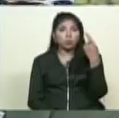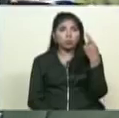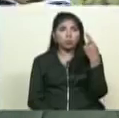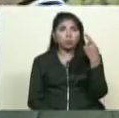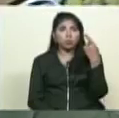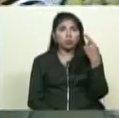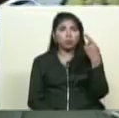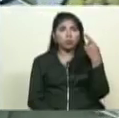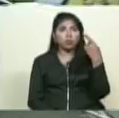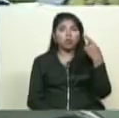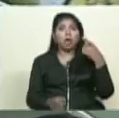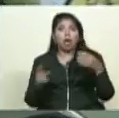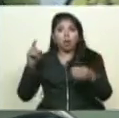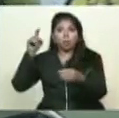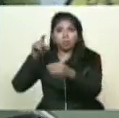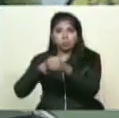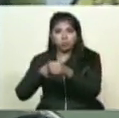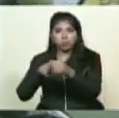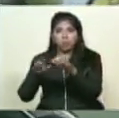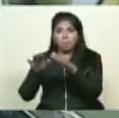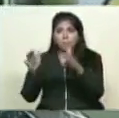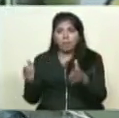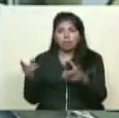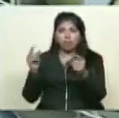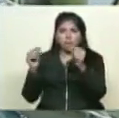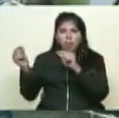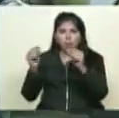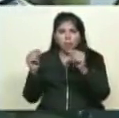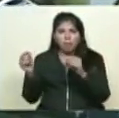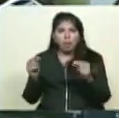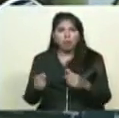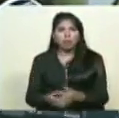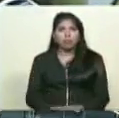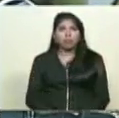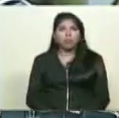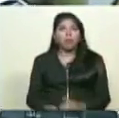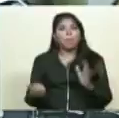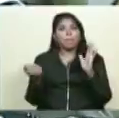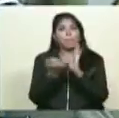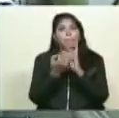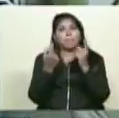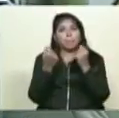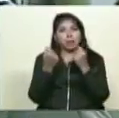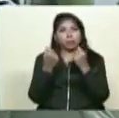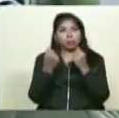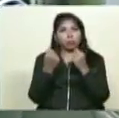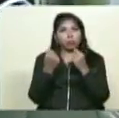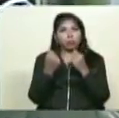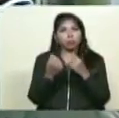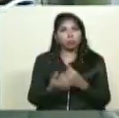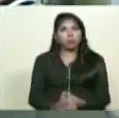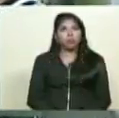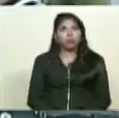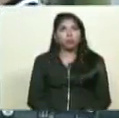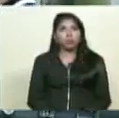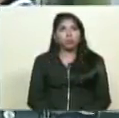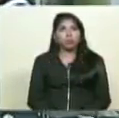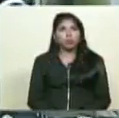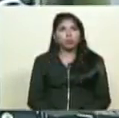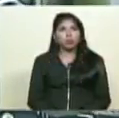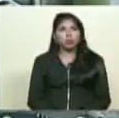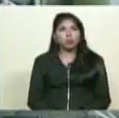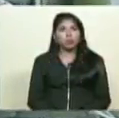ser incorporados a las mesas para el establecimiento de precios acordados en los llamados P50 y